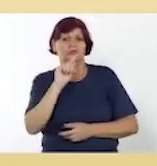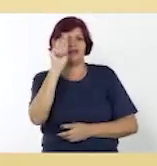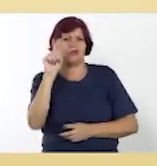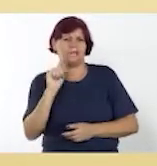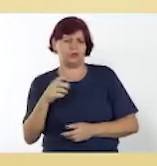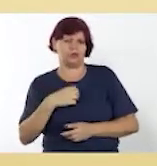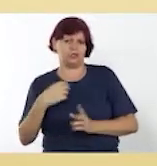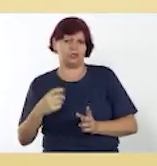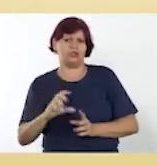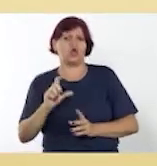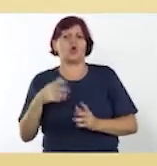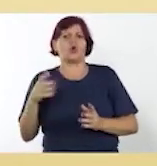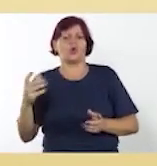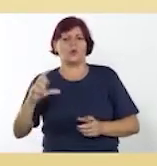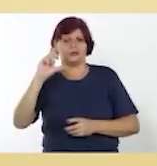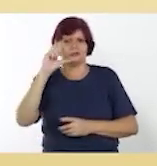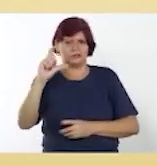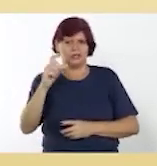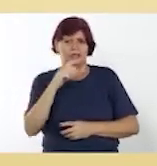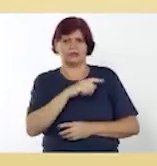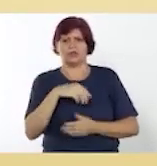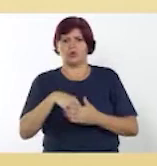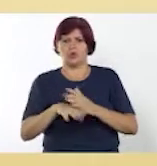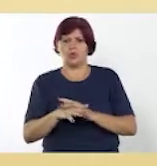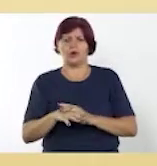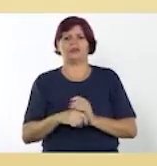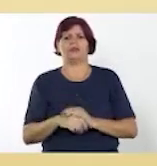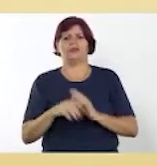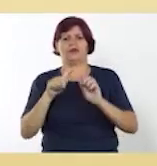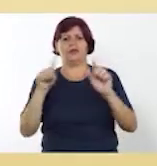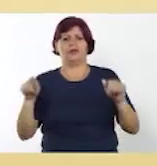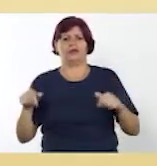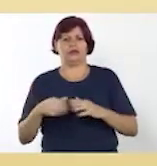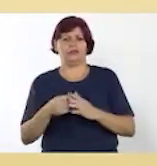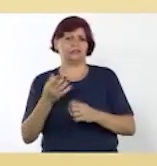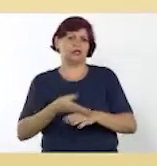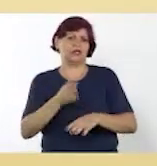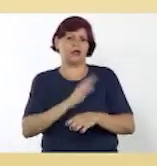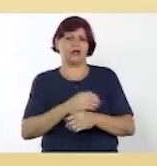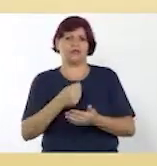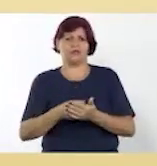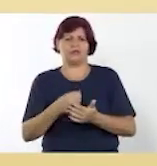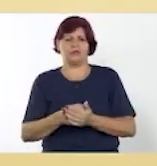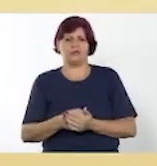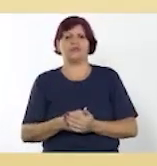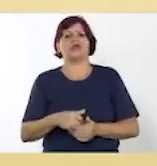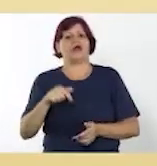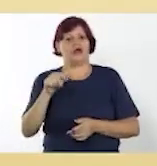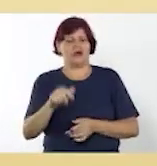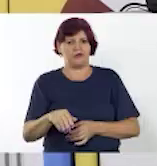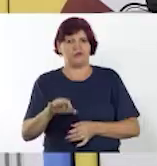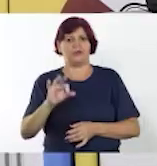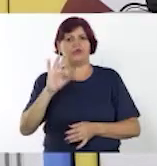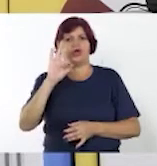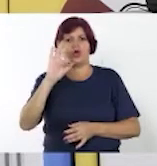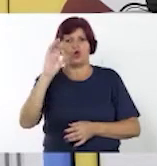de pintura de cada tipo había en el almacén antes de la venta? Bueno, habían 80 latas del tipo A